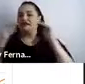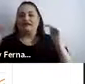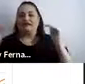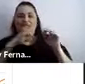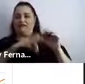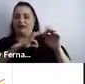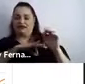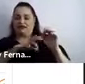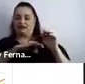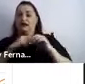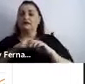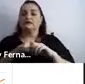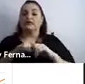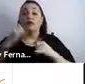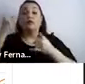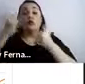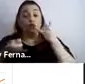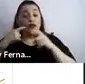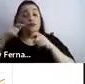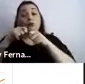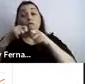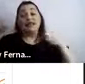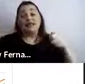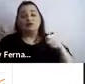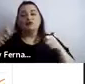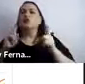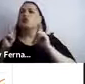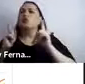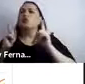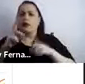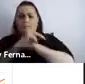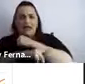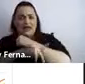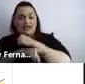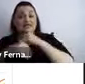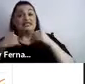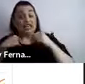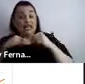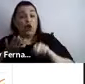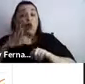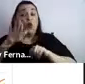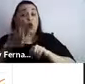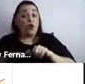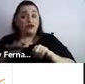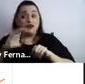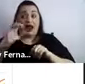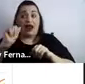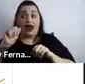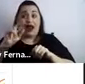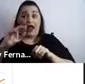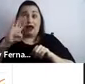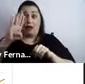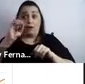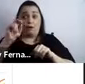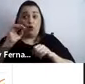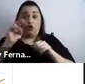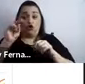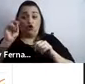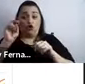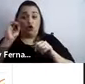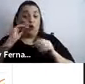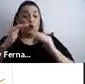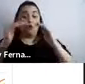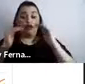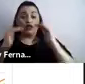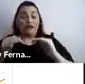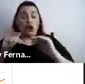Y por último, medíamos qué países tenían una huella de carbono por debajo del umbral ético. El